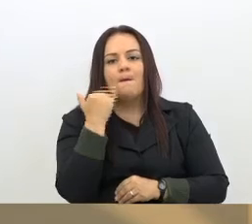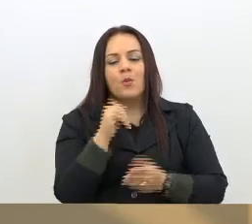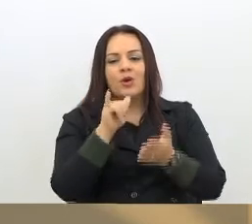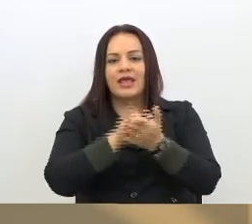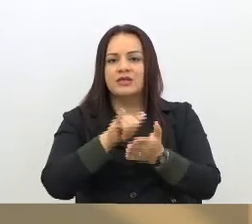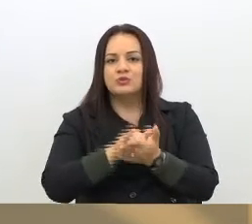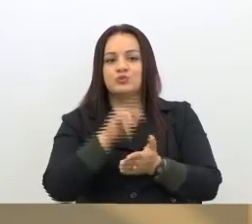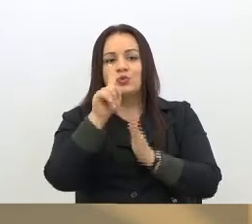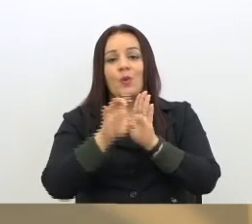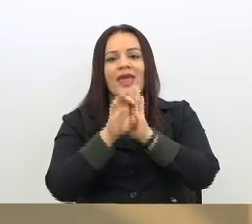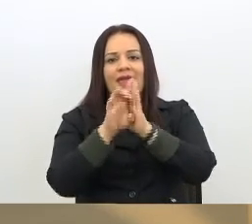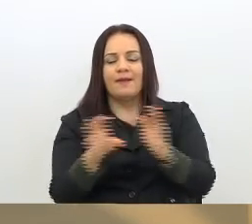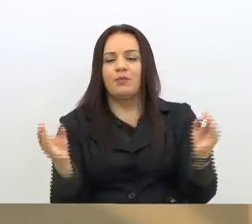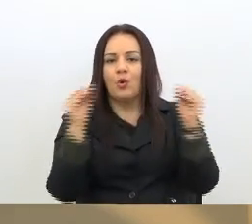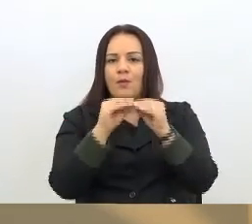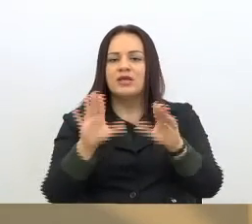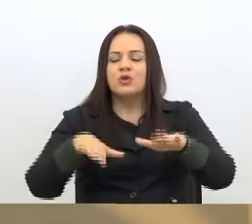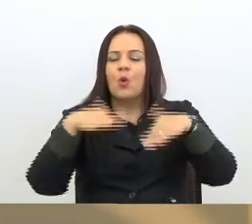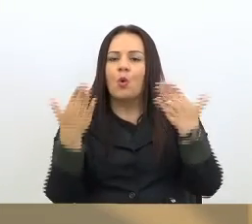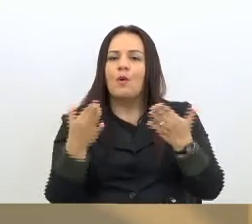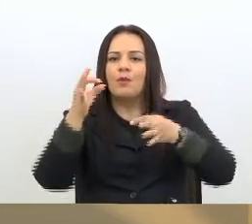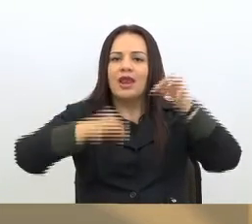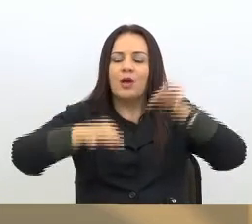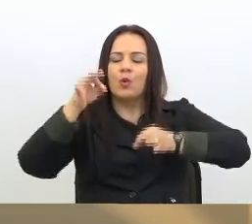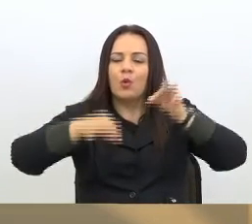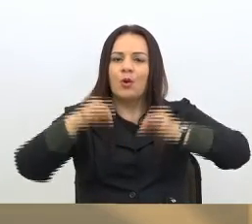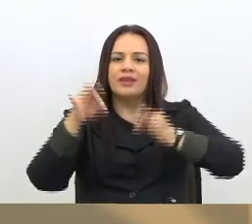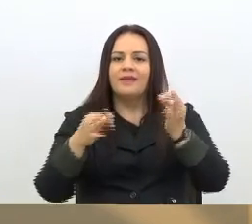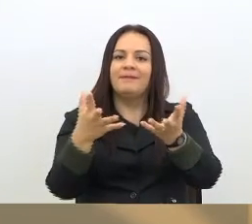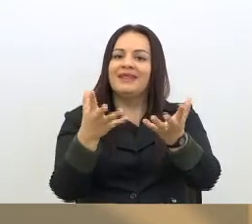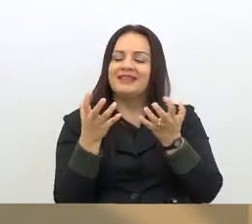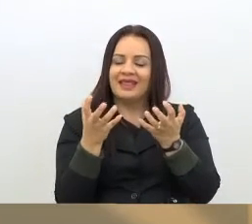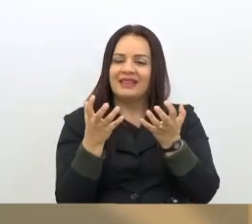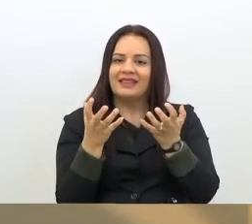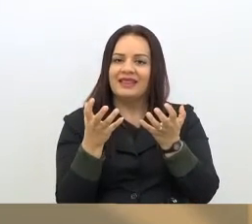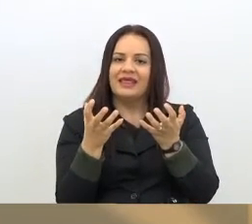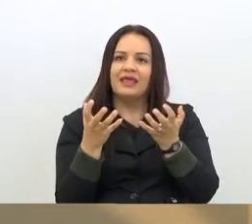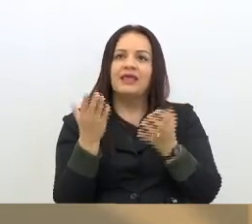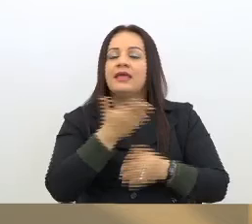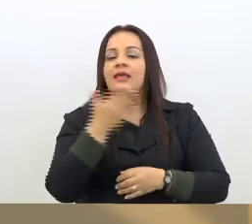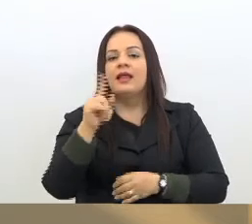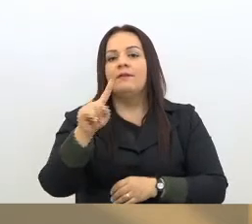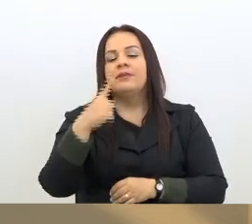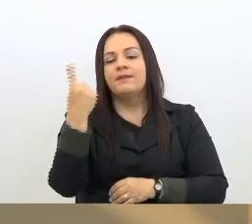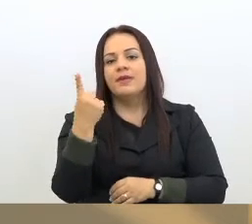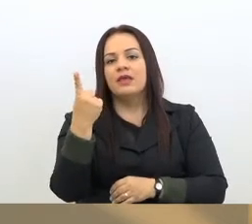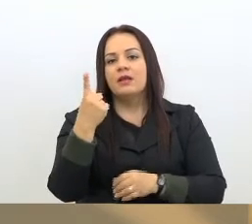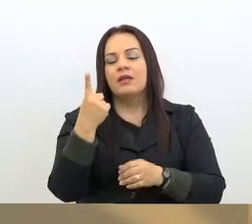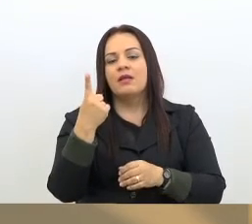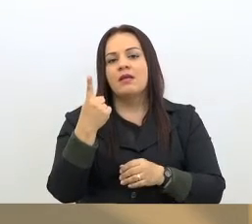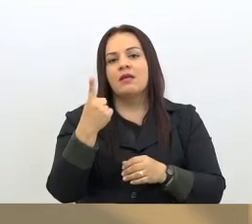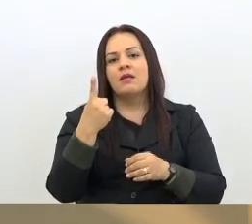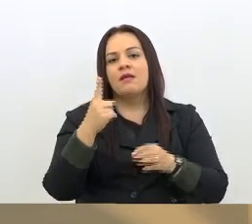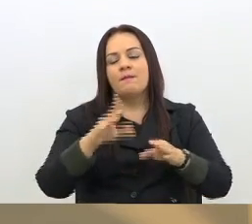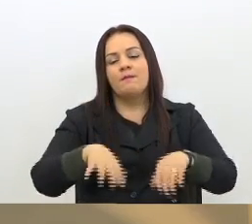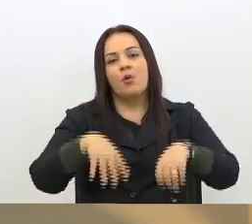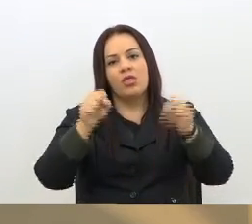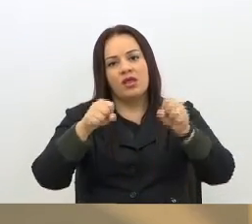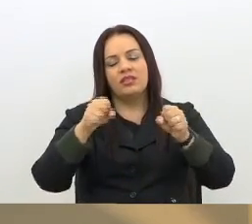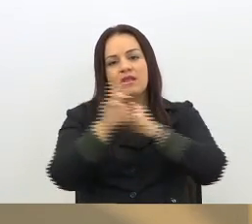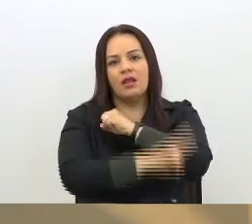ejemplo más de cómo la Corte pretende que el primer poder de la República no lo regule